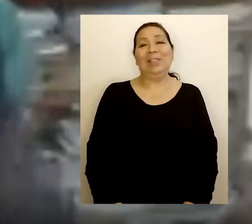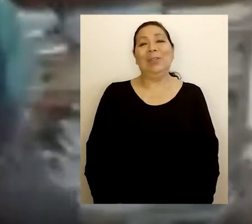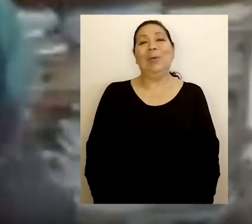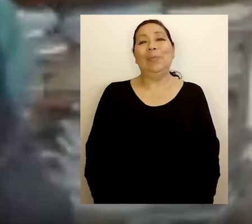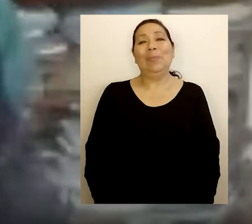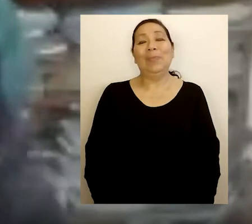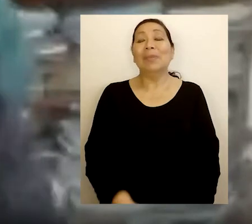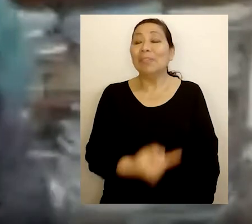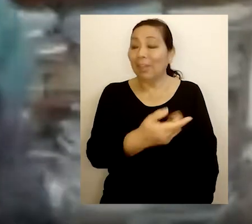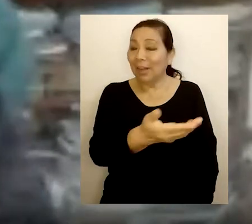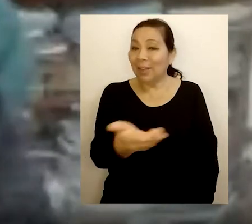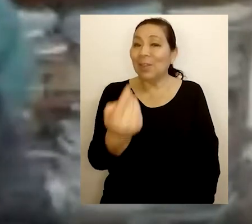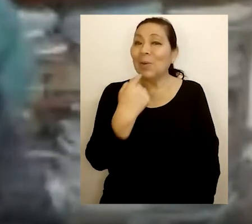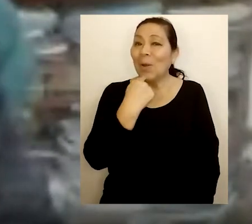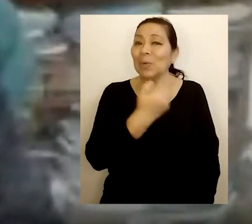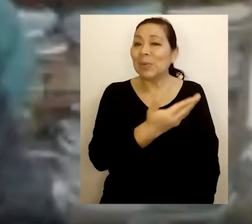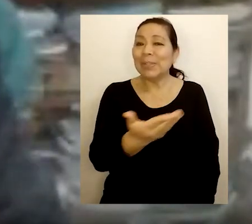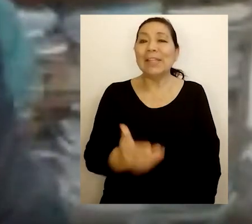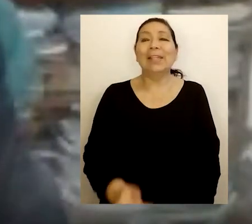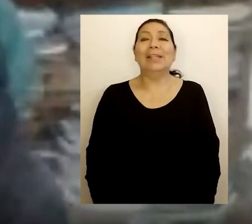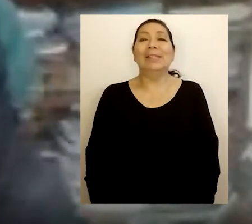magistrada, señores magistrados,